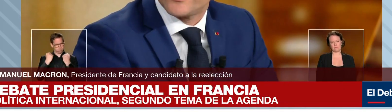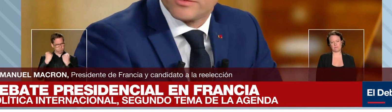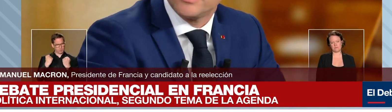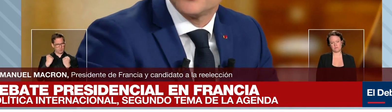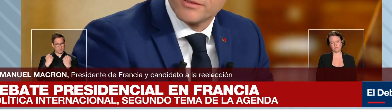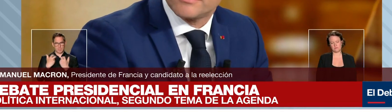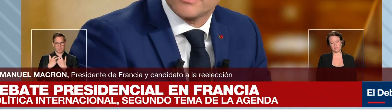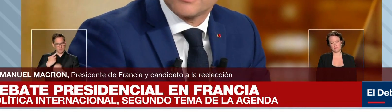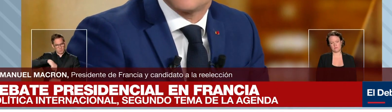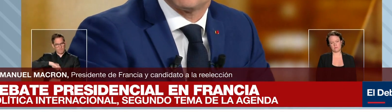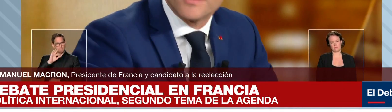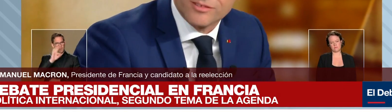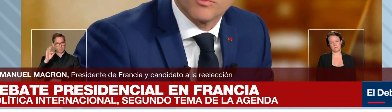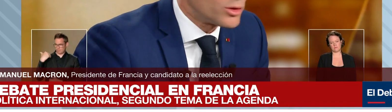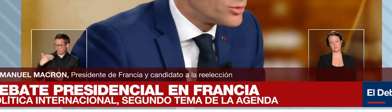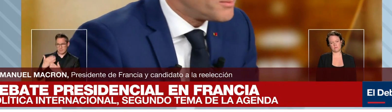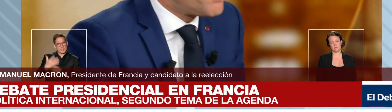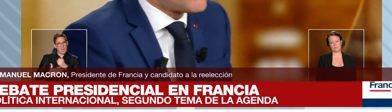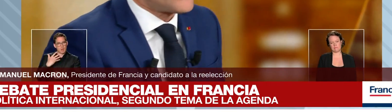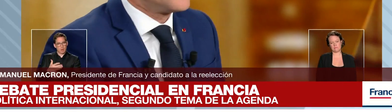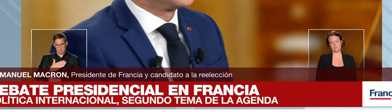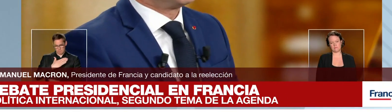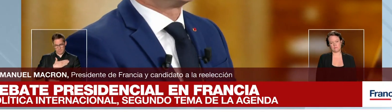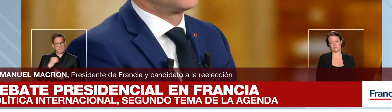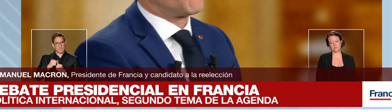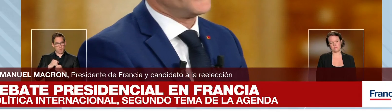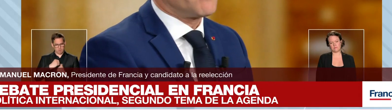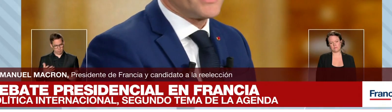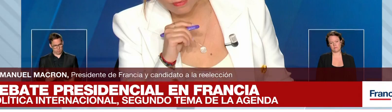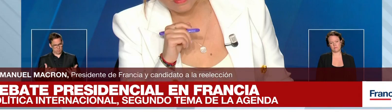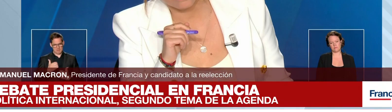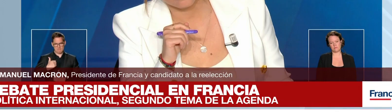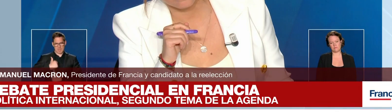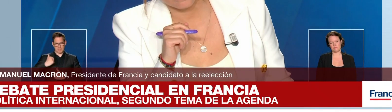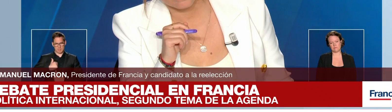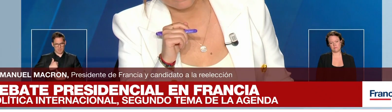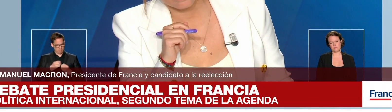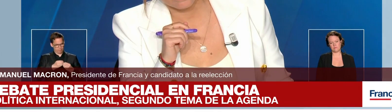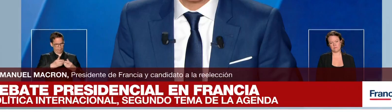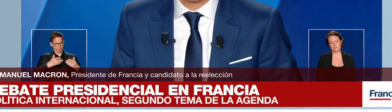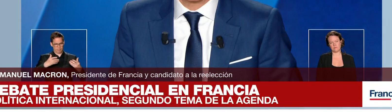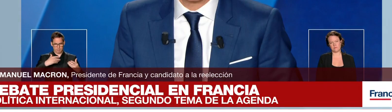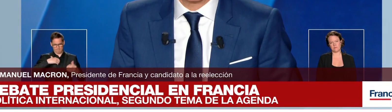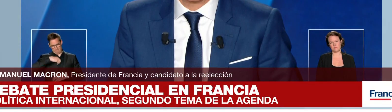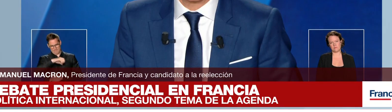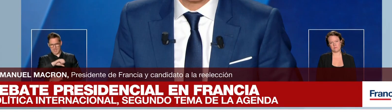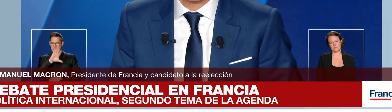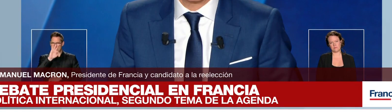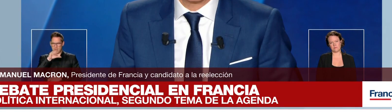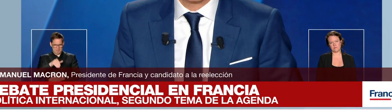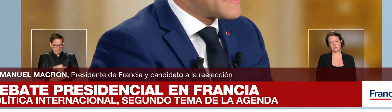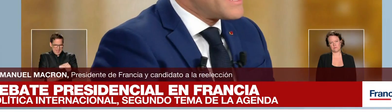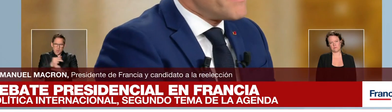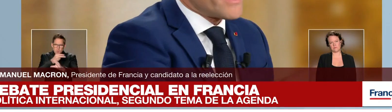con una defensa fuerte como la de Francia, y por eso invertí en nuestra armada, para ir hacia los 50,000 millones,